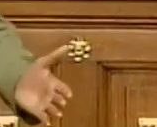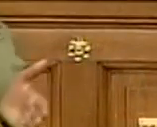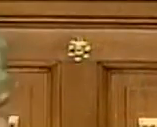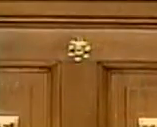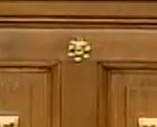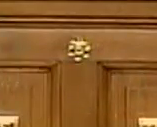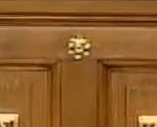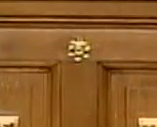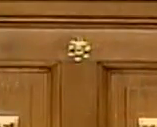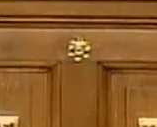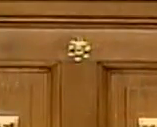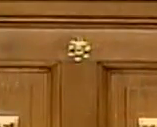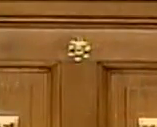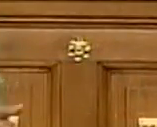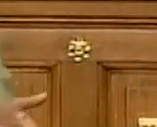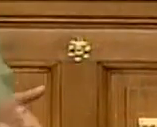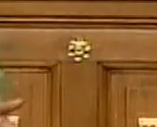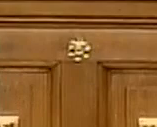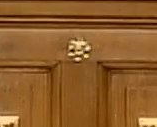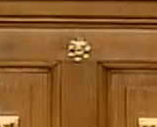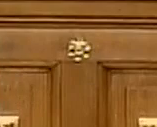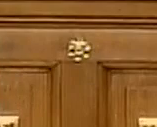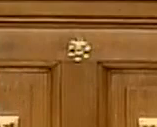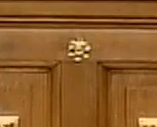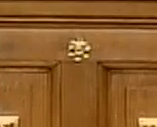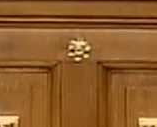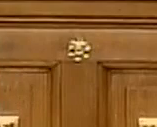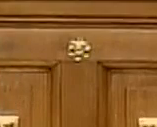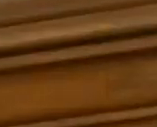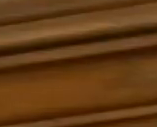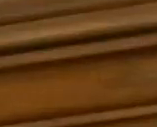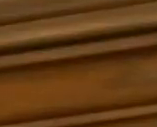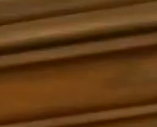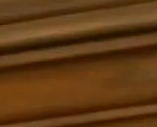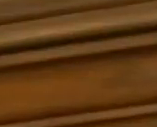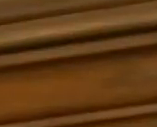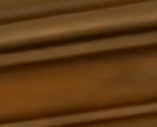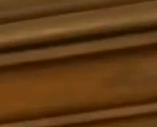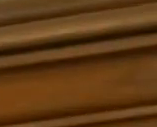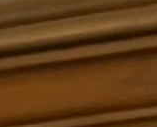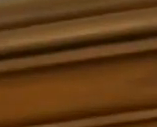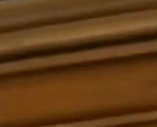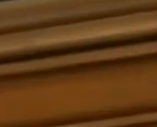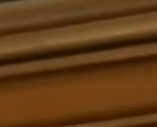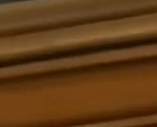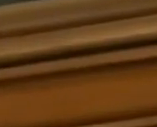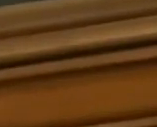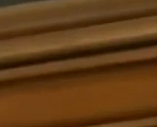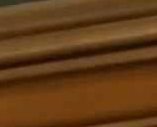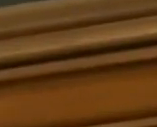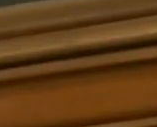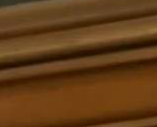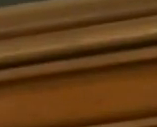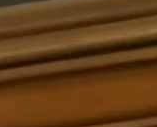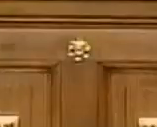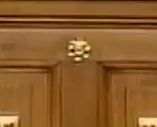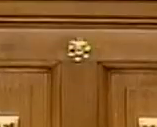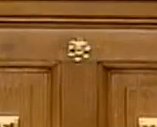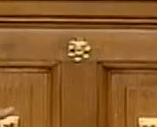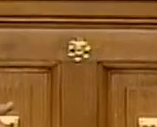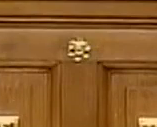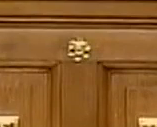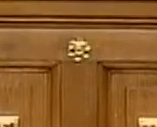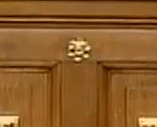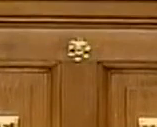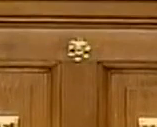Honor para mí porque por esta fecha y en este recinto han pasado tan ilustres oradores